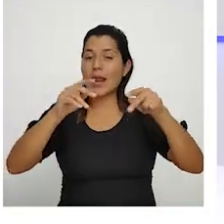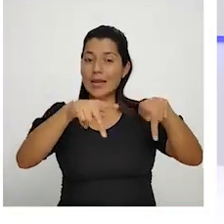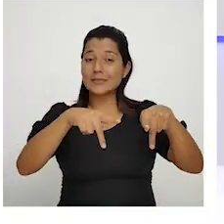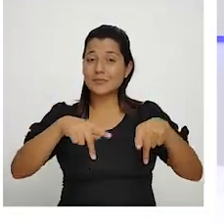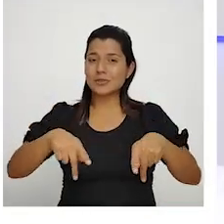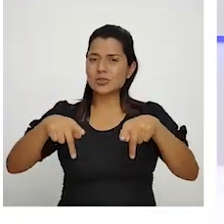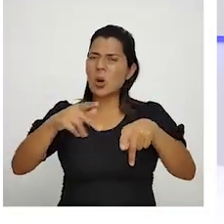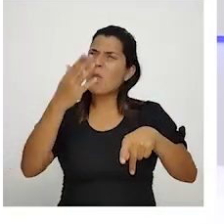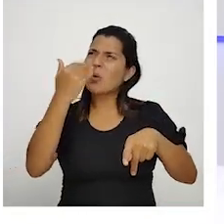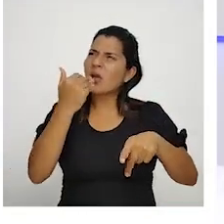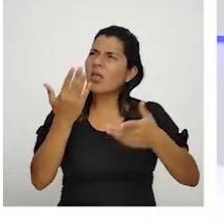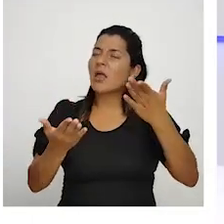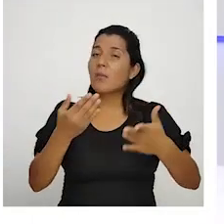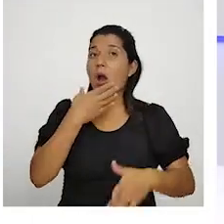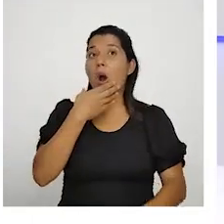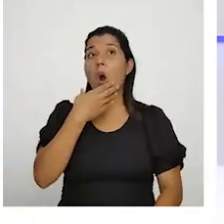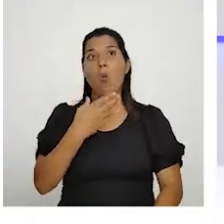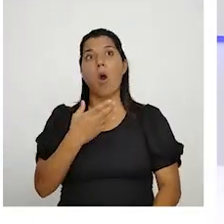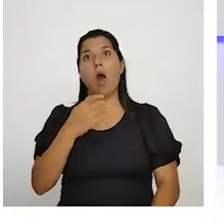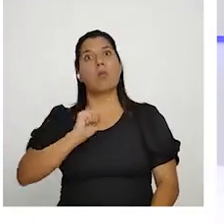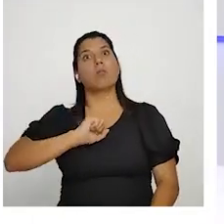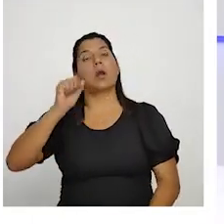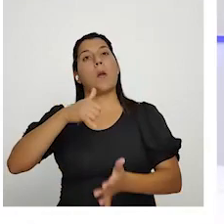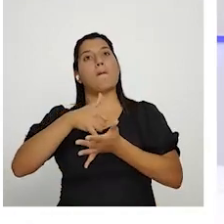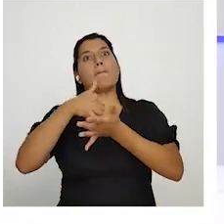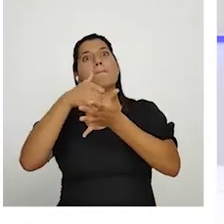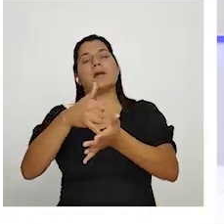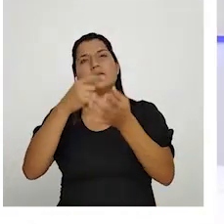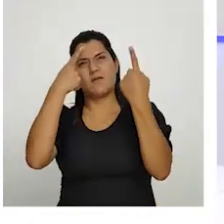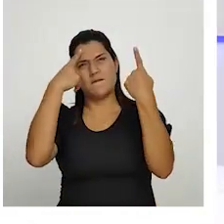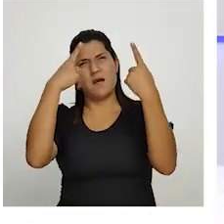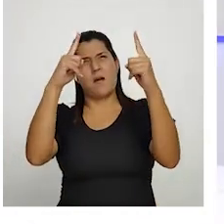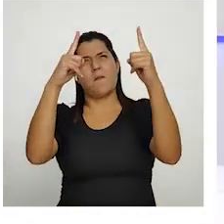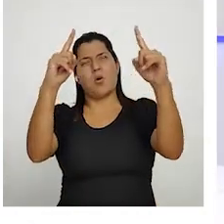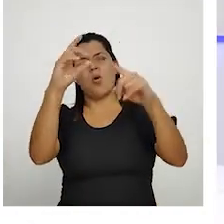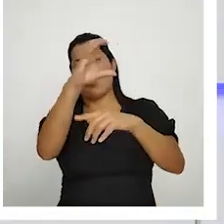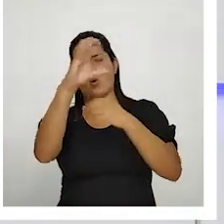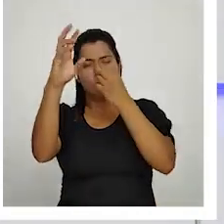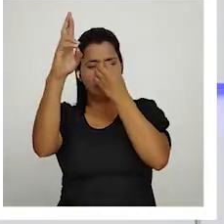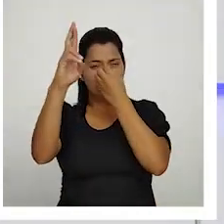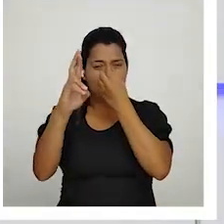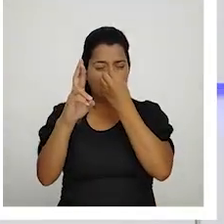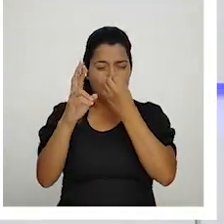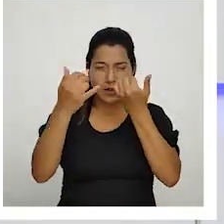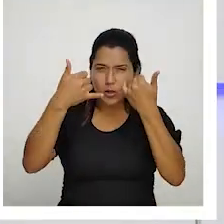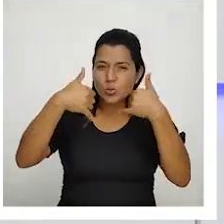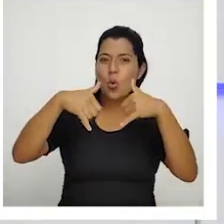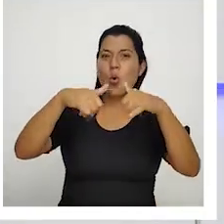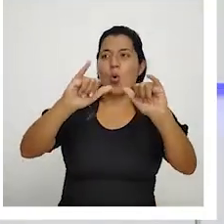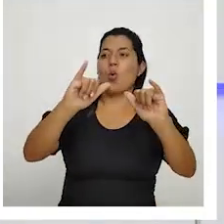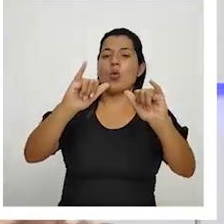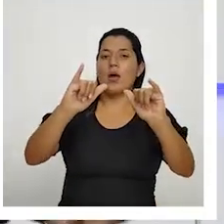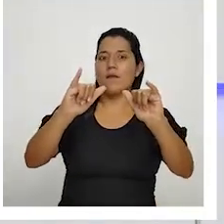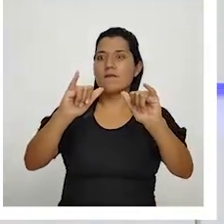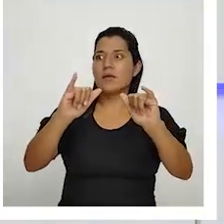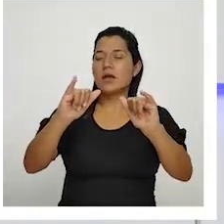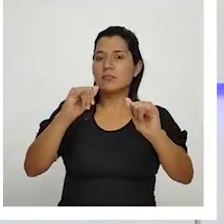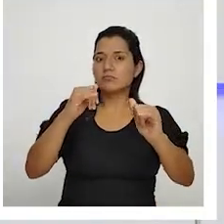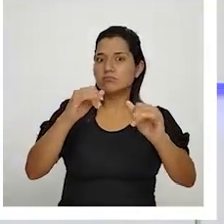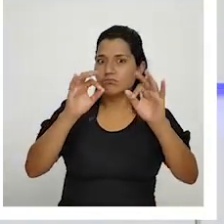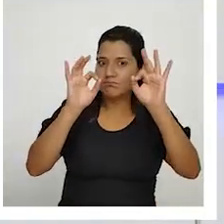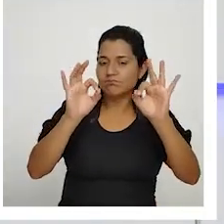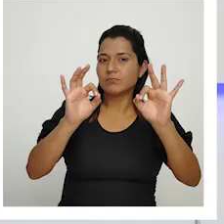dicen, wow, se ganó ese premio tan prestigioso, Costa Rica sigue poniendo a sus profesionales, pero queremos saber de qué se